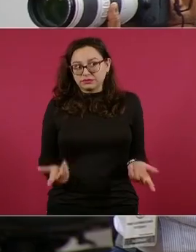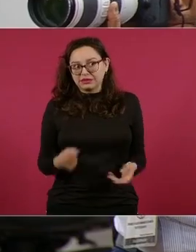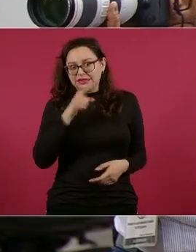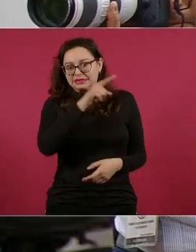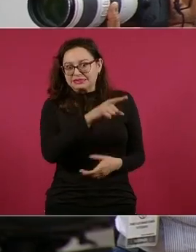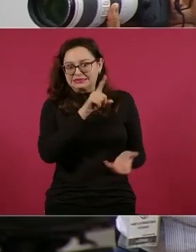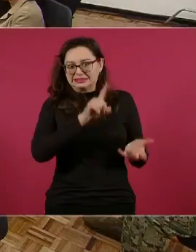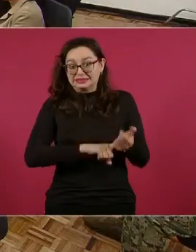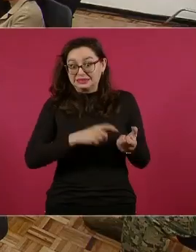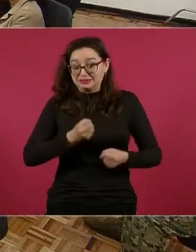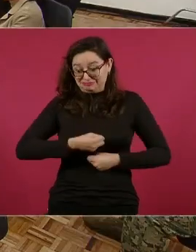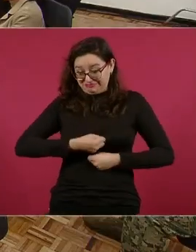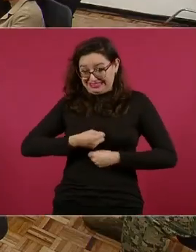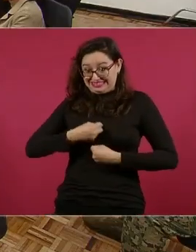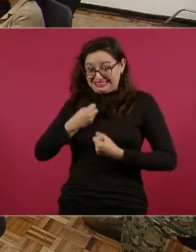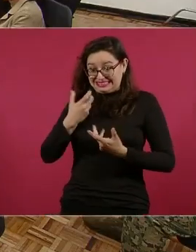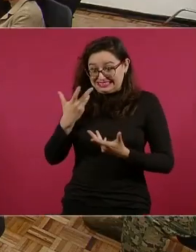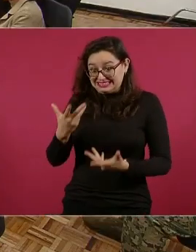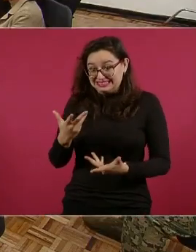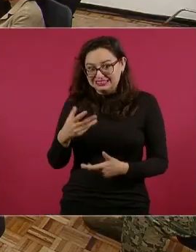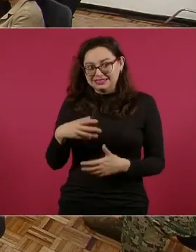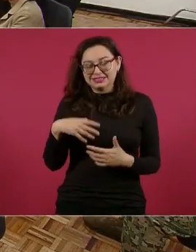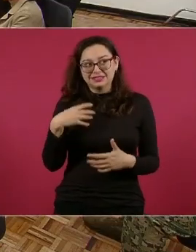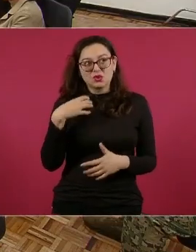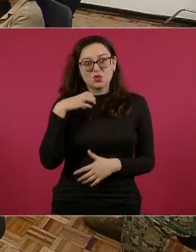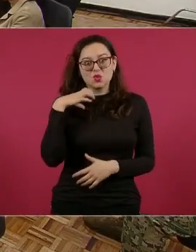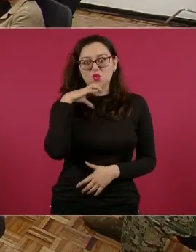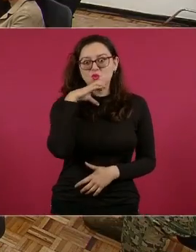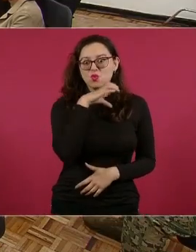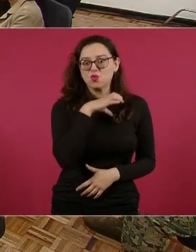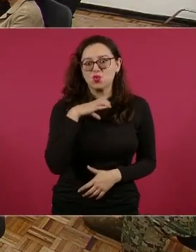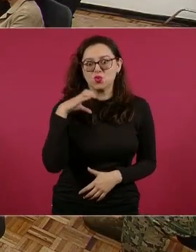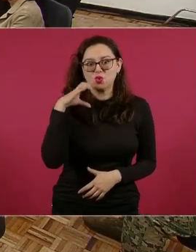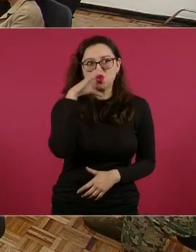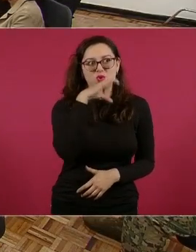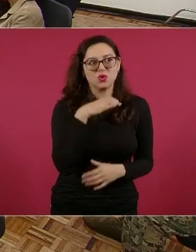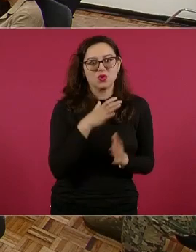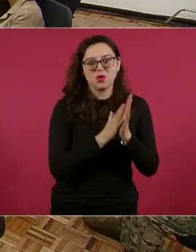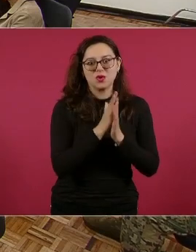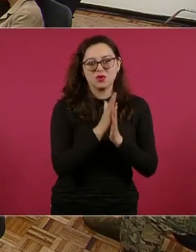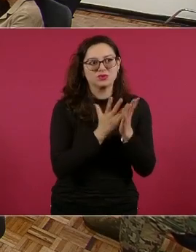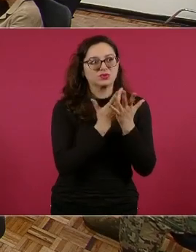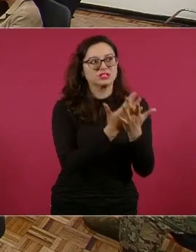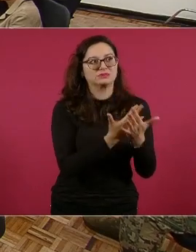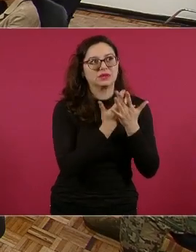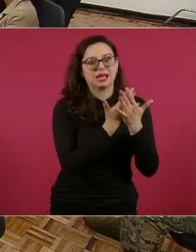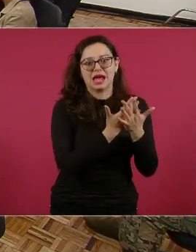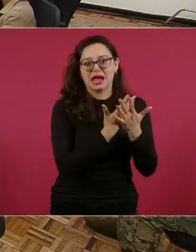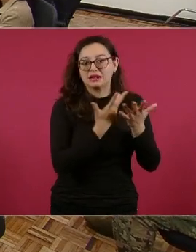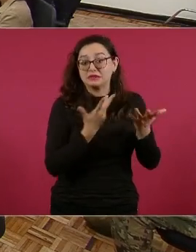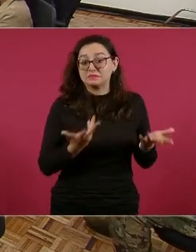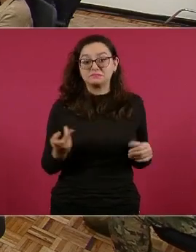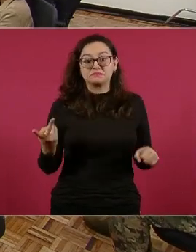el que se dice líder del cártel de Sinaloa? ¿Hay alguna medida que se van a tomar aquí? ¿Hay